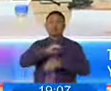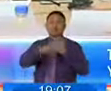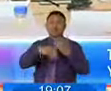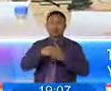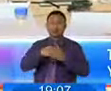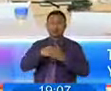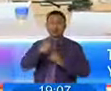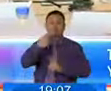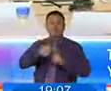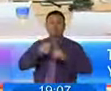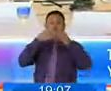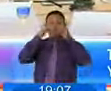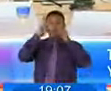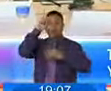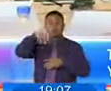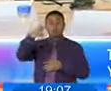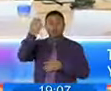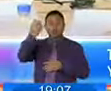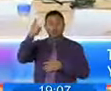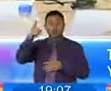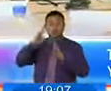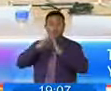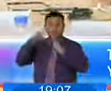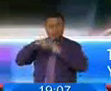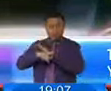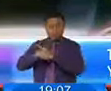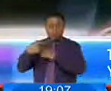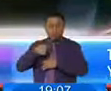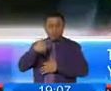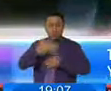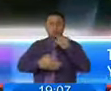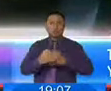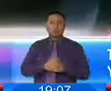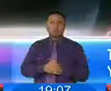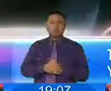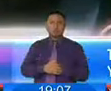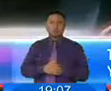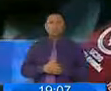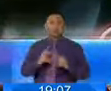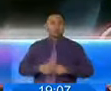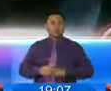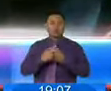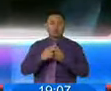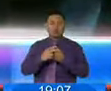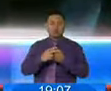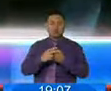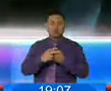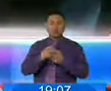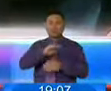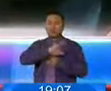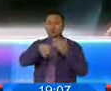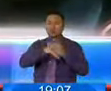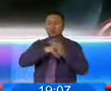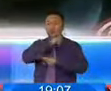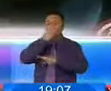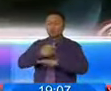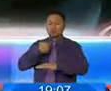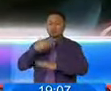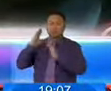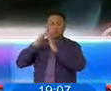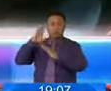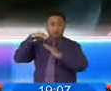en diciembre de 2013 el allanamiento de su casa. Yo voy a iniciar acciones contra todos los que ordenaron el